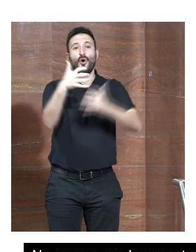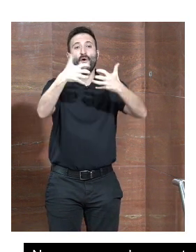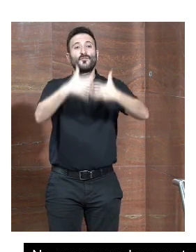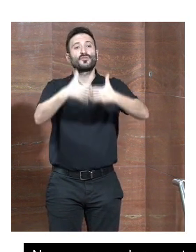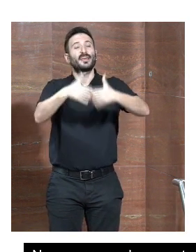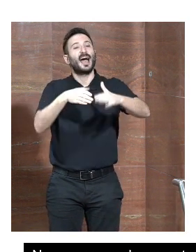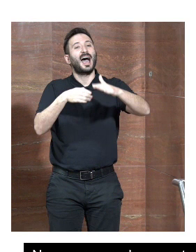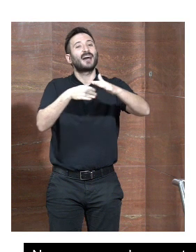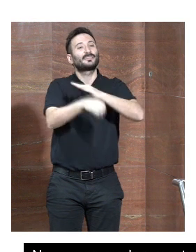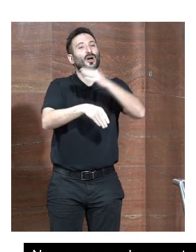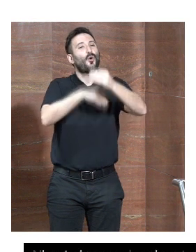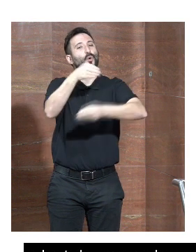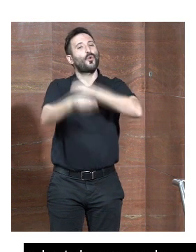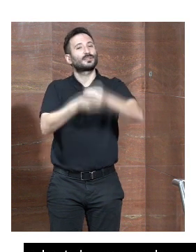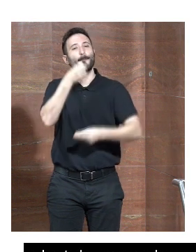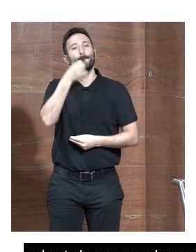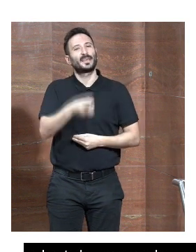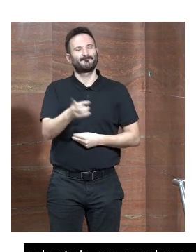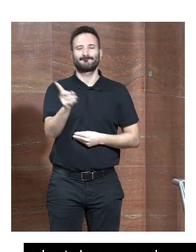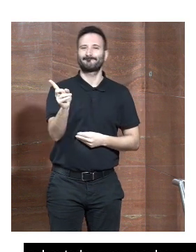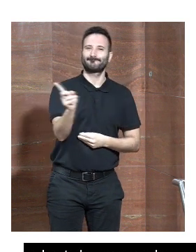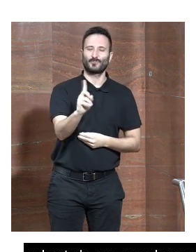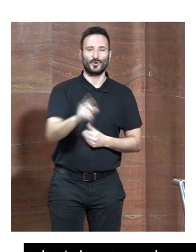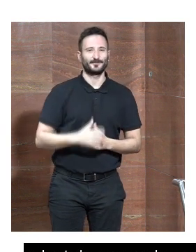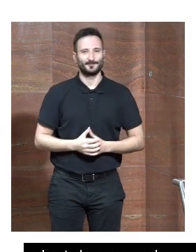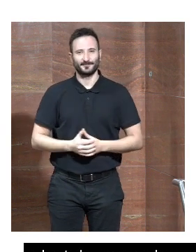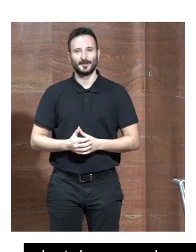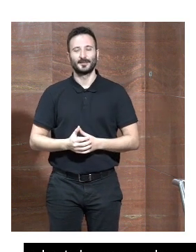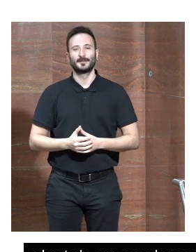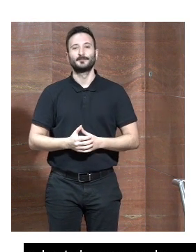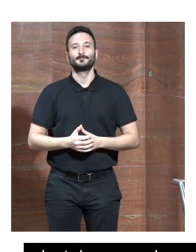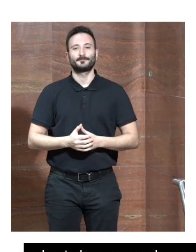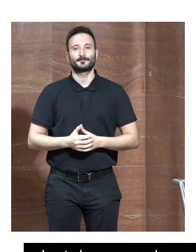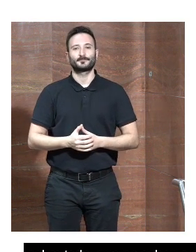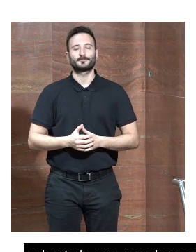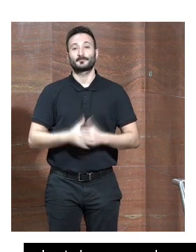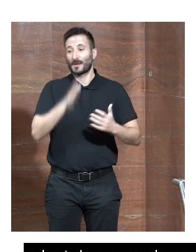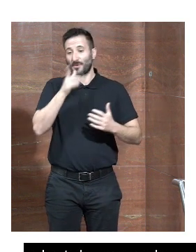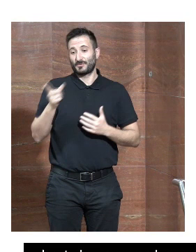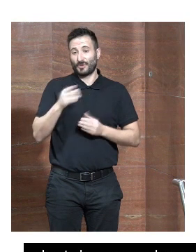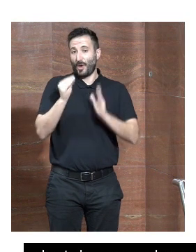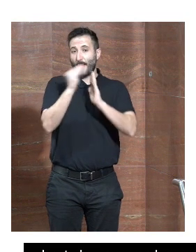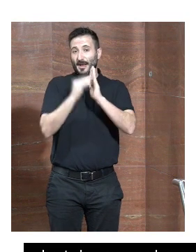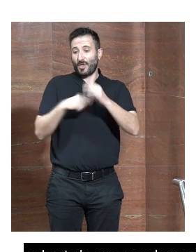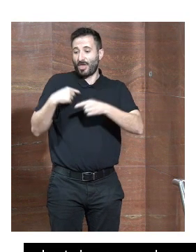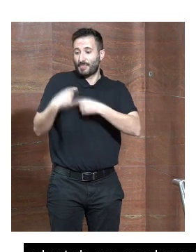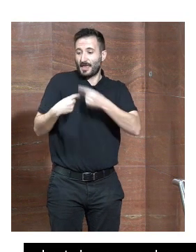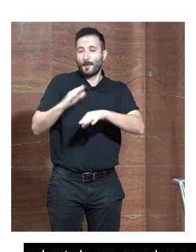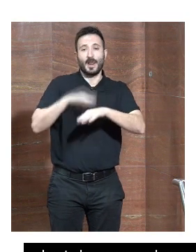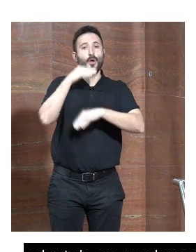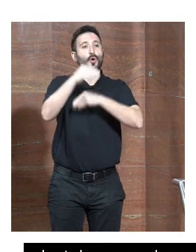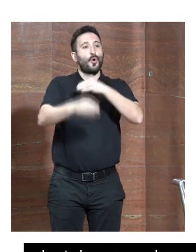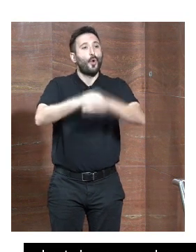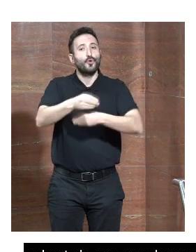de accesibilidad o productos de apoyo integrados, vaya, en las aplicaciones que utilizamos todos los días, bien para su uso, para